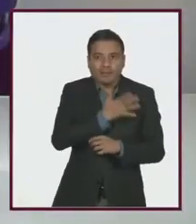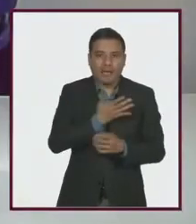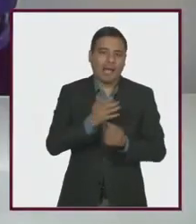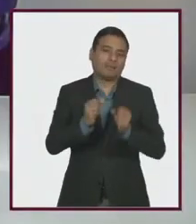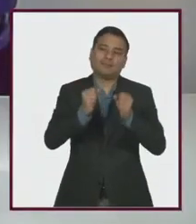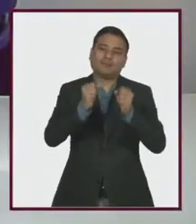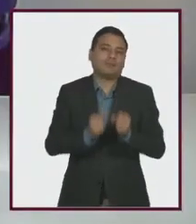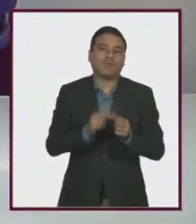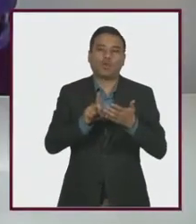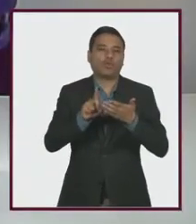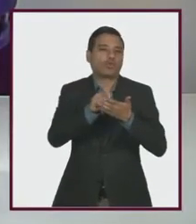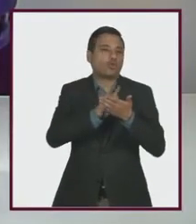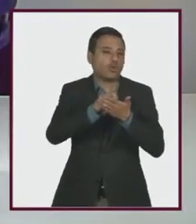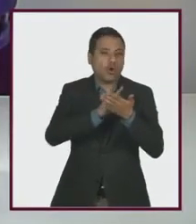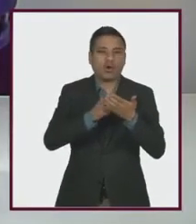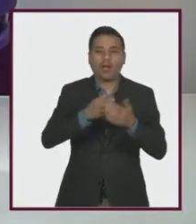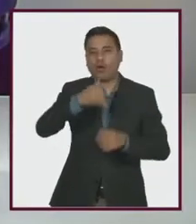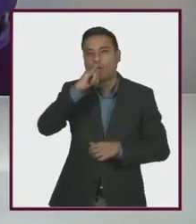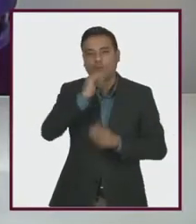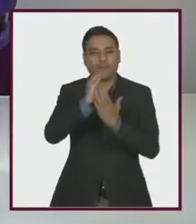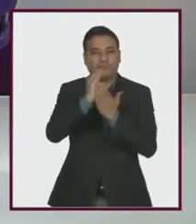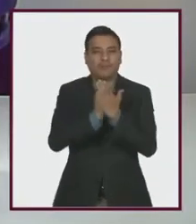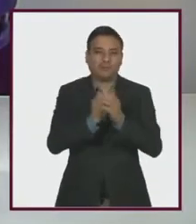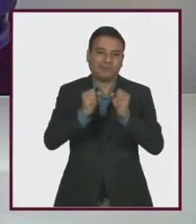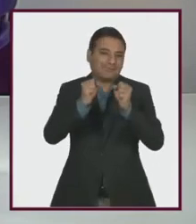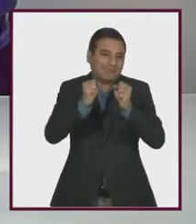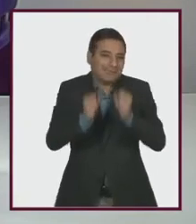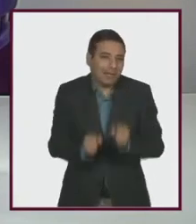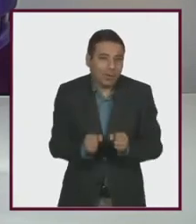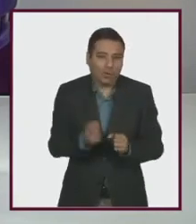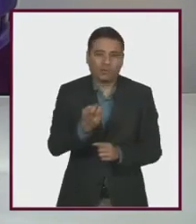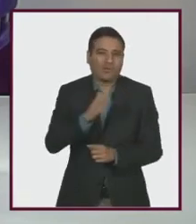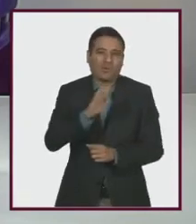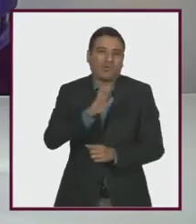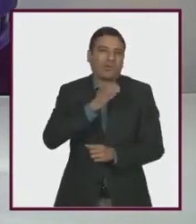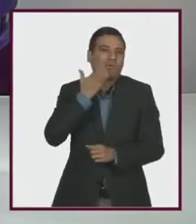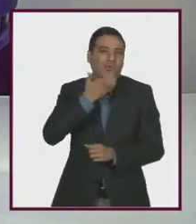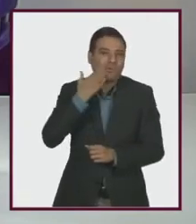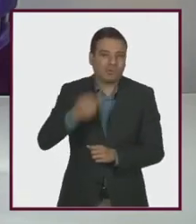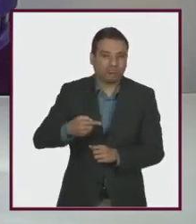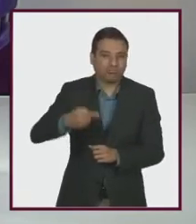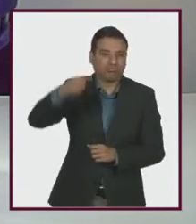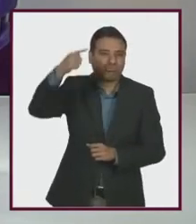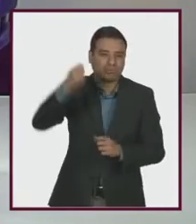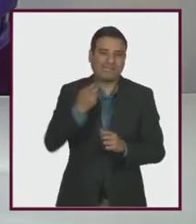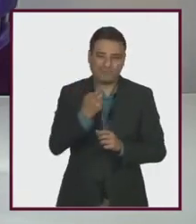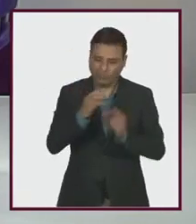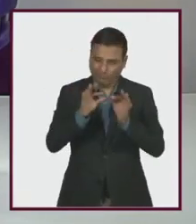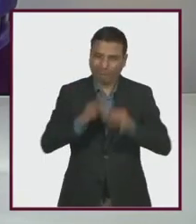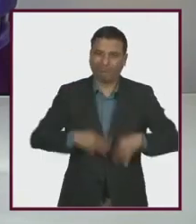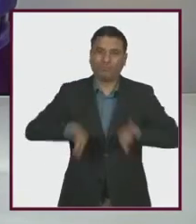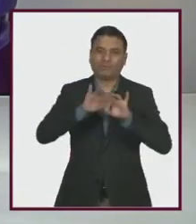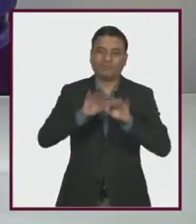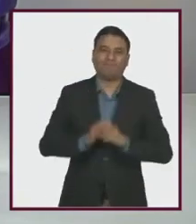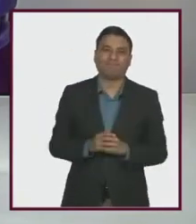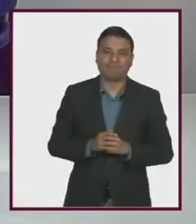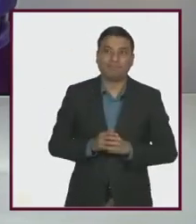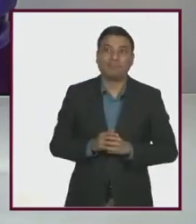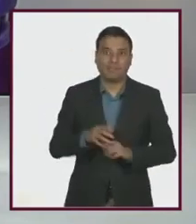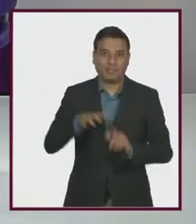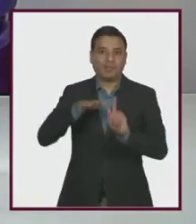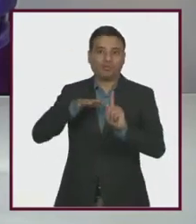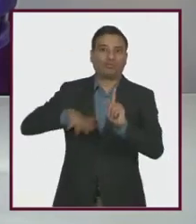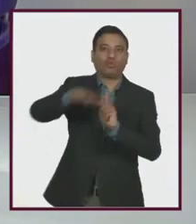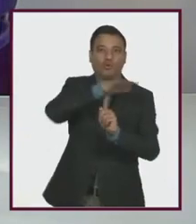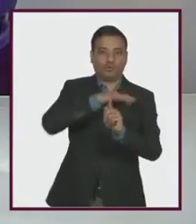algo que aprendimos a lo mejor desde la infancia y no necesariamente en la adolescencia. Entonces, eso va a ser importante. Todo el entorno. Así